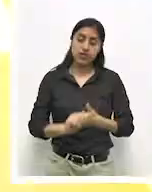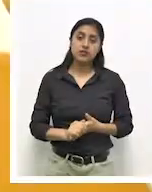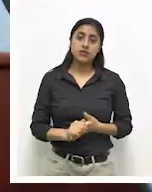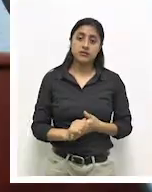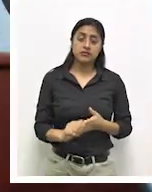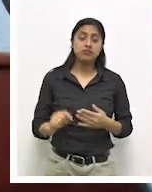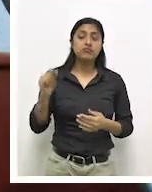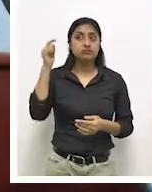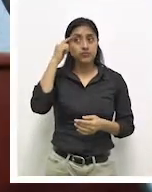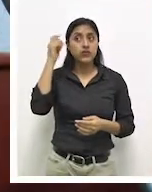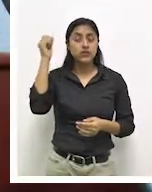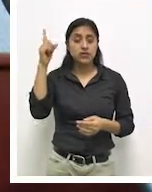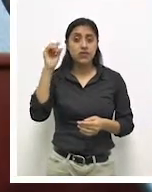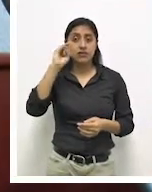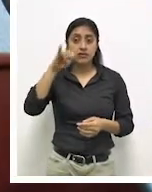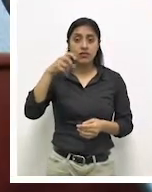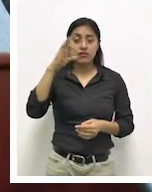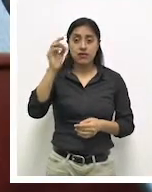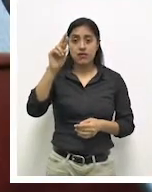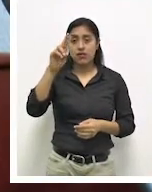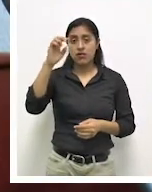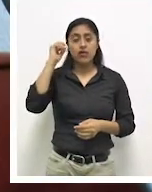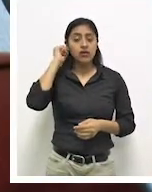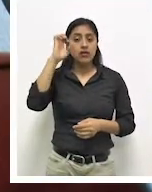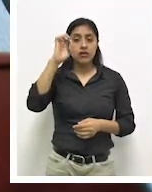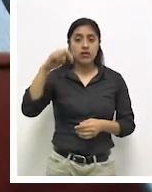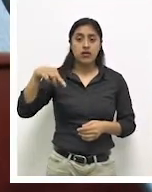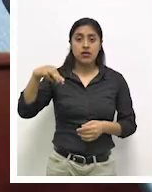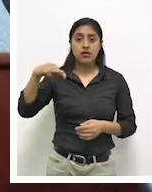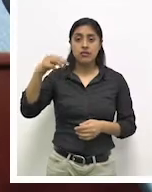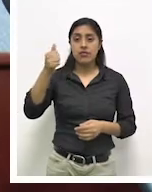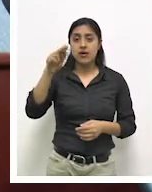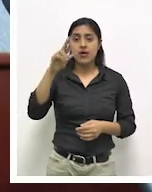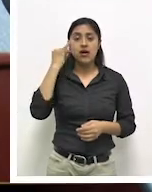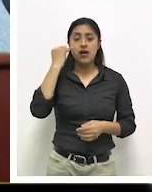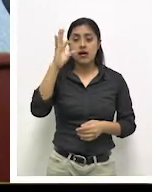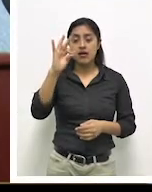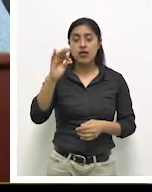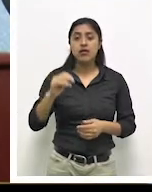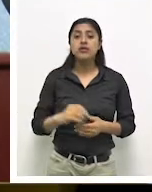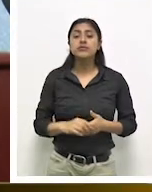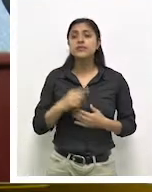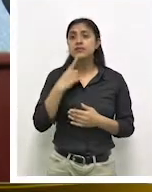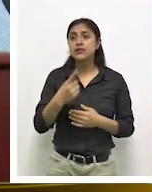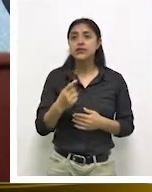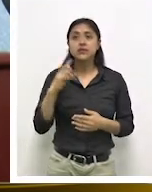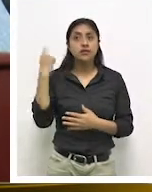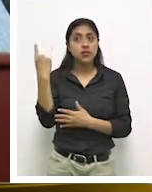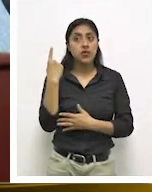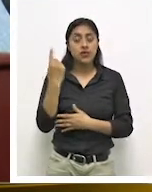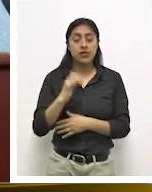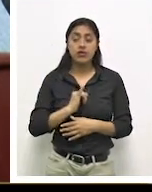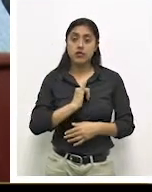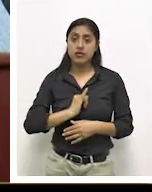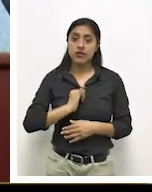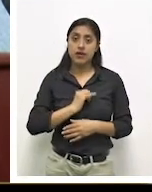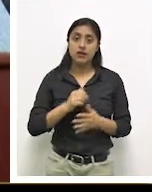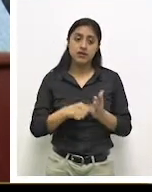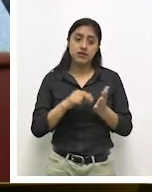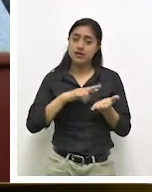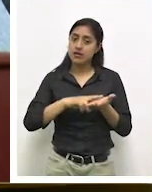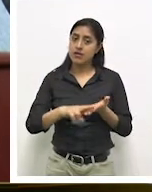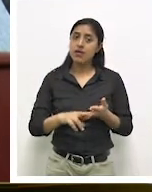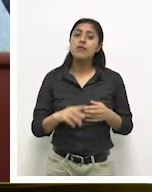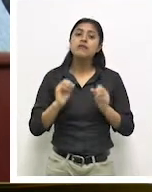Mario. Es una gran ventaja, ¿verdad? Porque para cualquier trámite legal es necesario la identificación y pues RENAP hoy